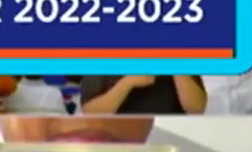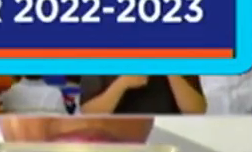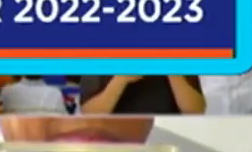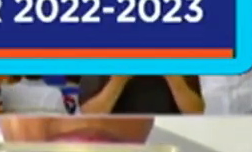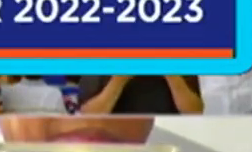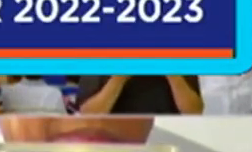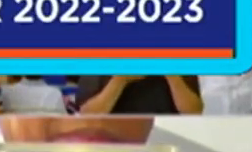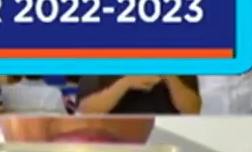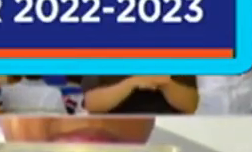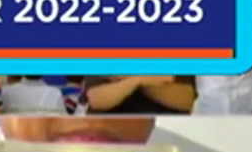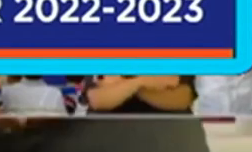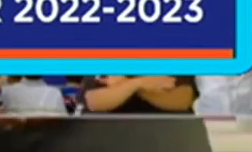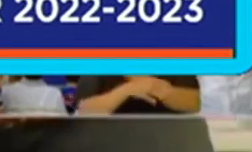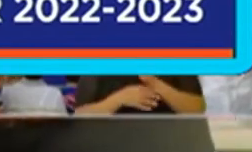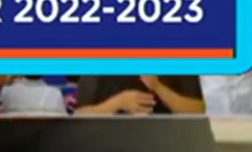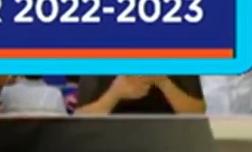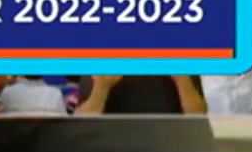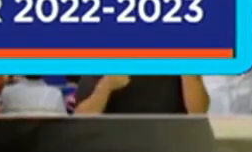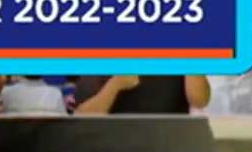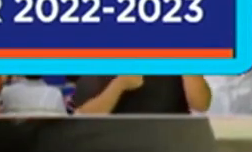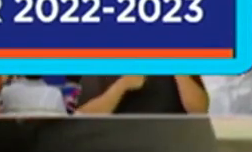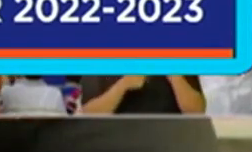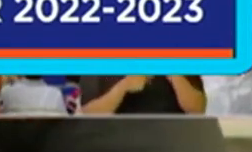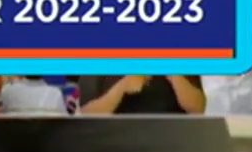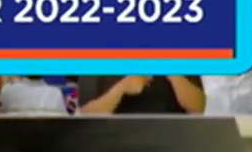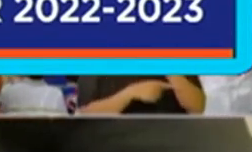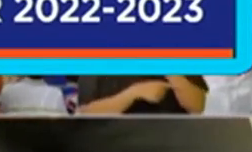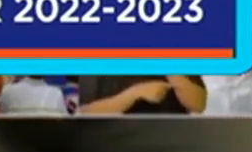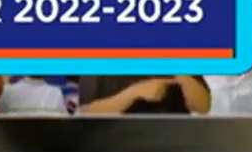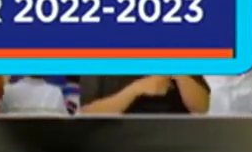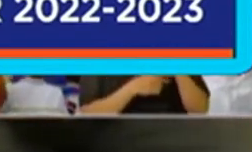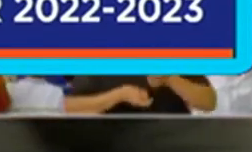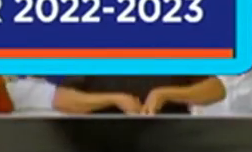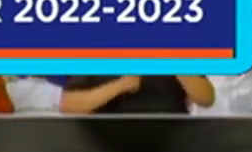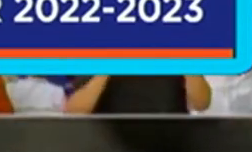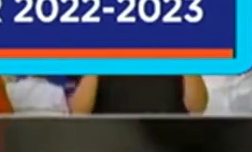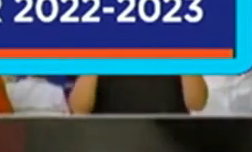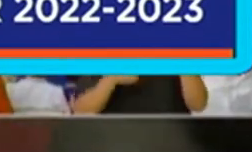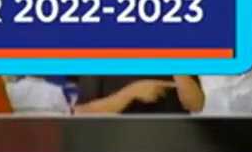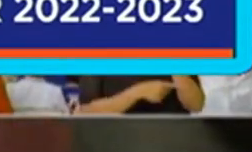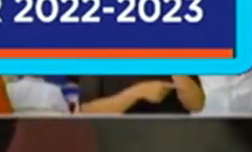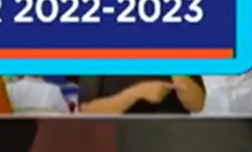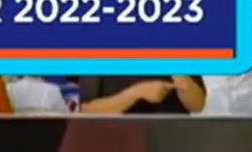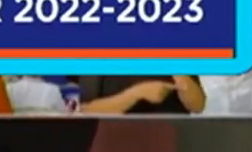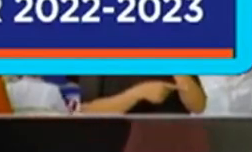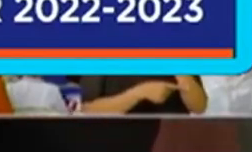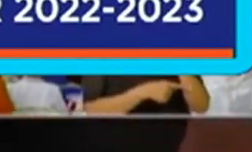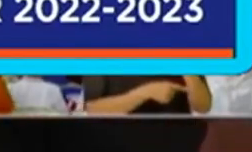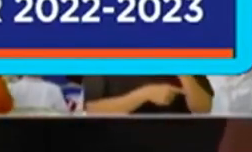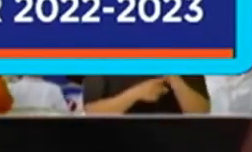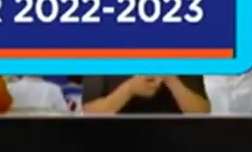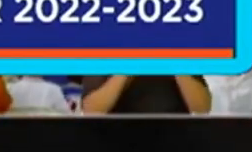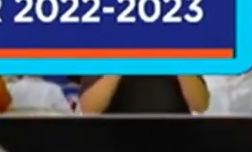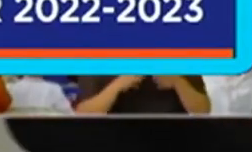director del Infotet. Miguel Sabiñón, alcalde de La Victoria. Doña Teodosia Otaño,